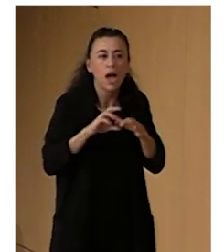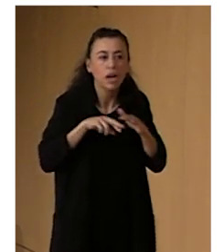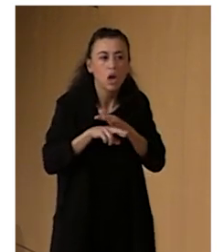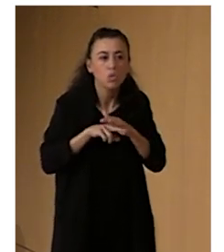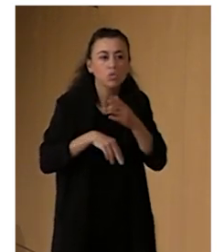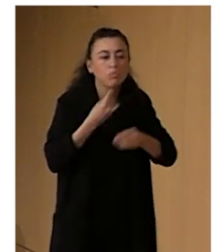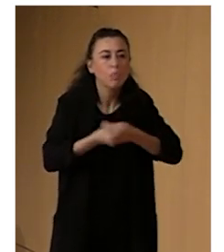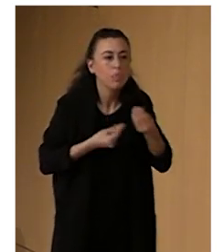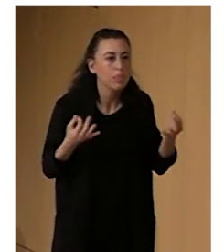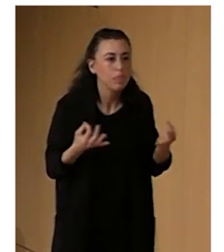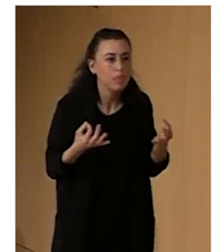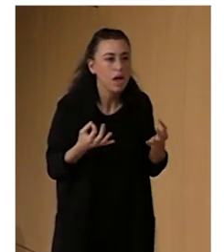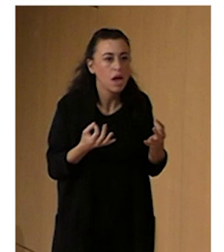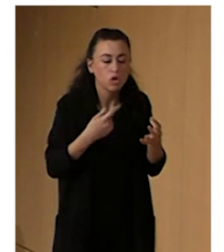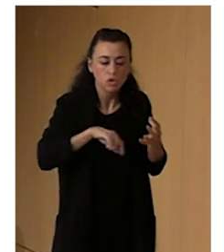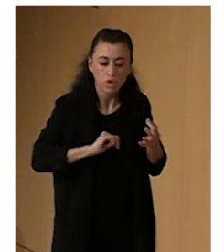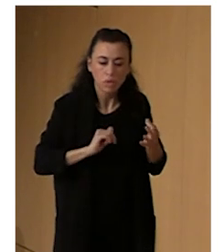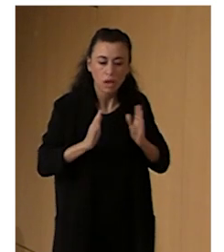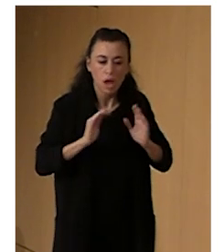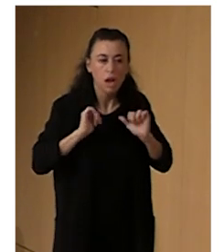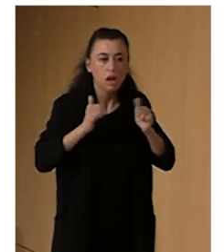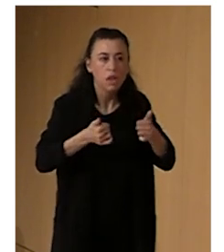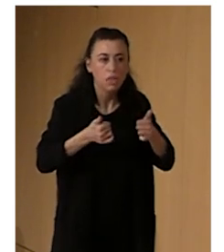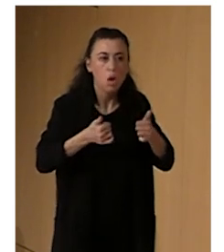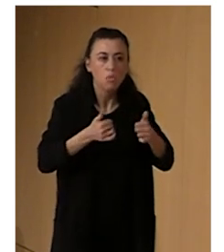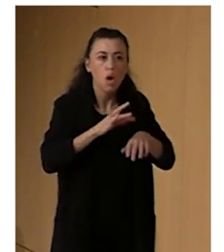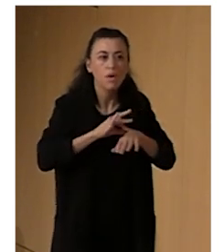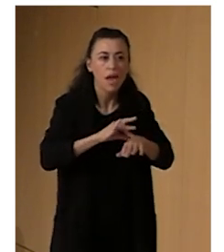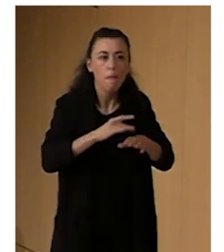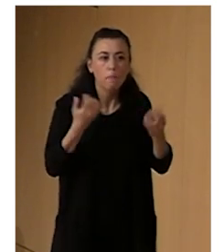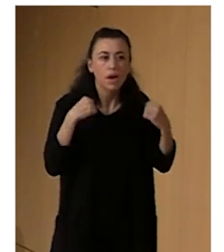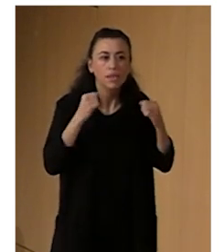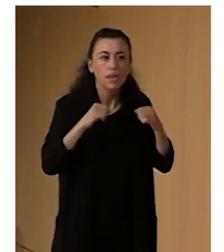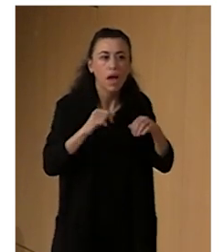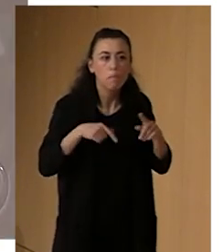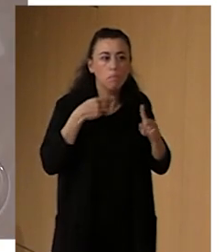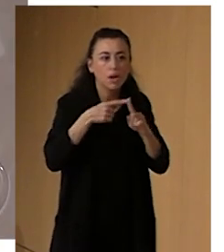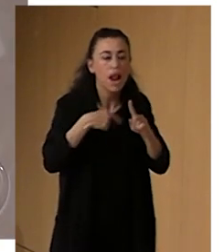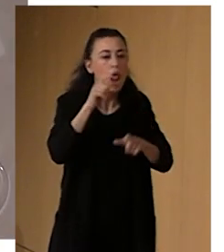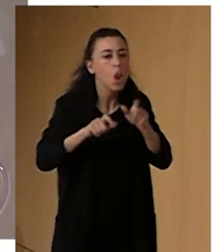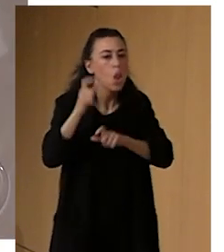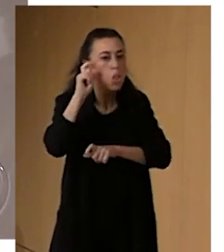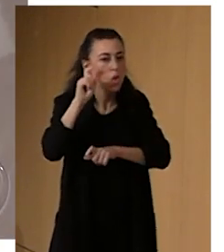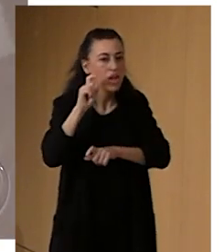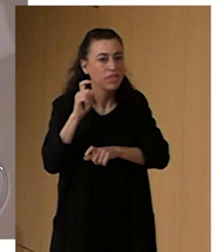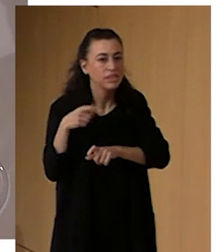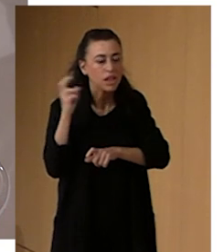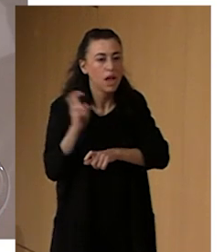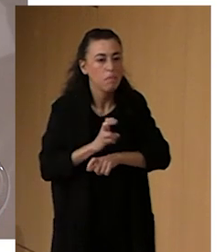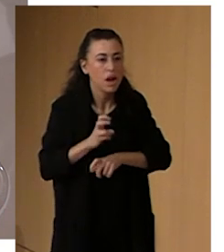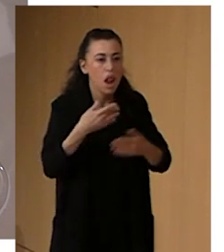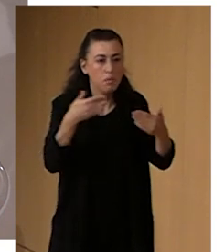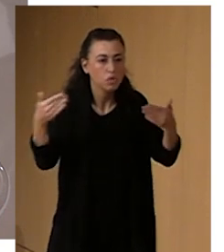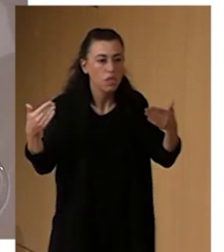Eh bueno desde desde el inicio hacíamos una una guía práctica para los docentes para que los docentes antes de venir a a la exposición